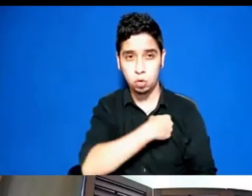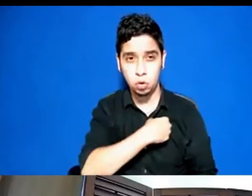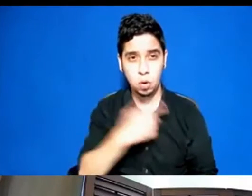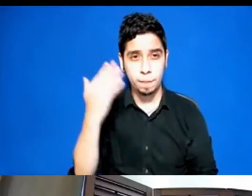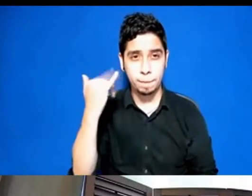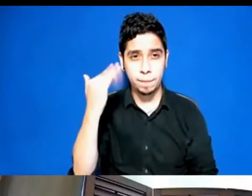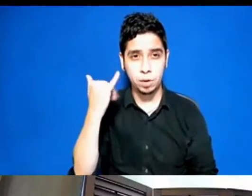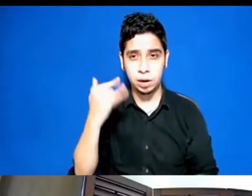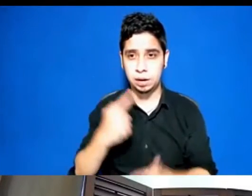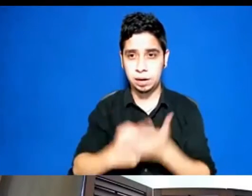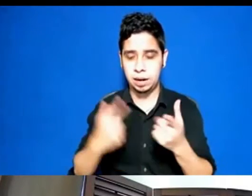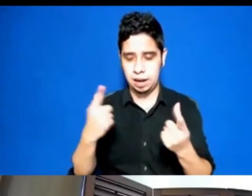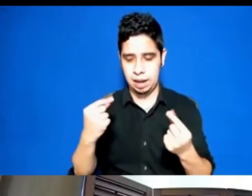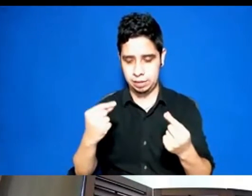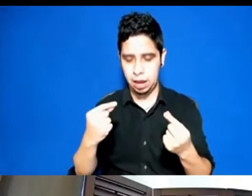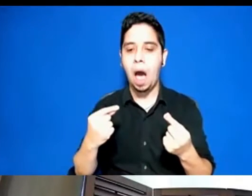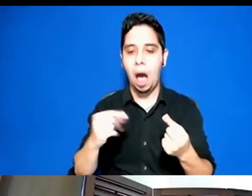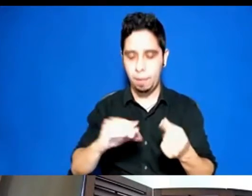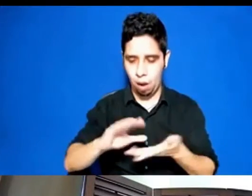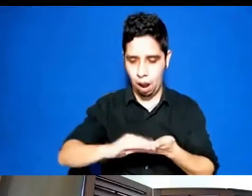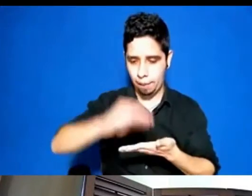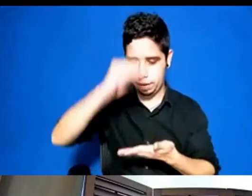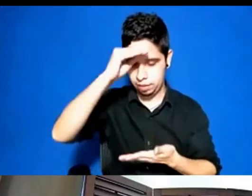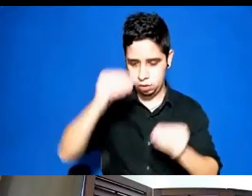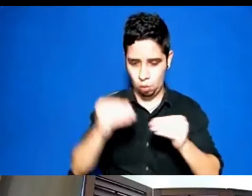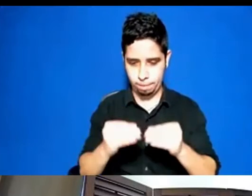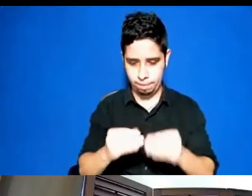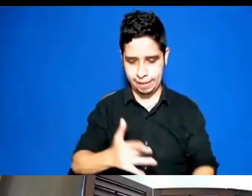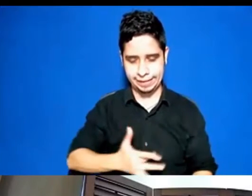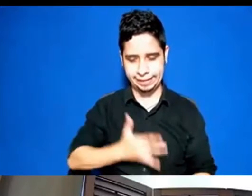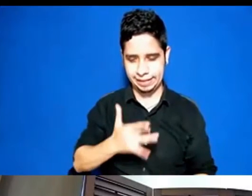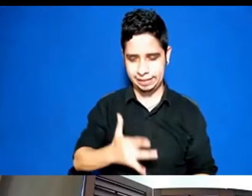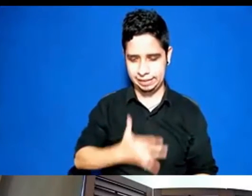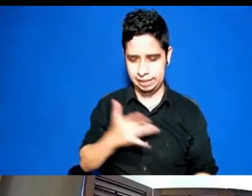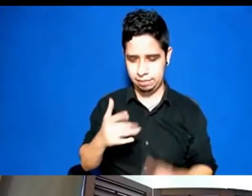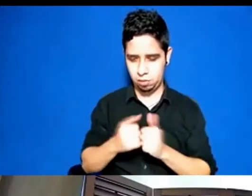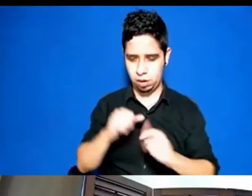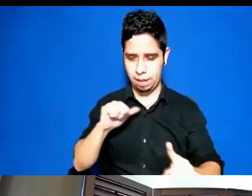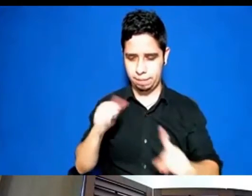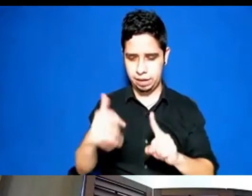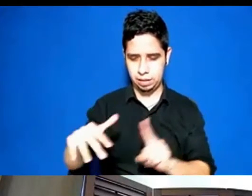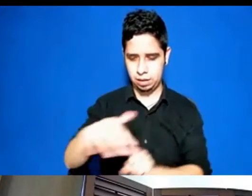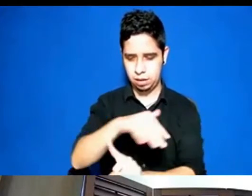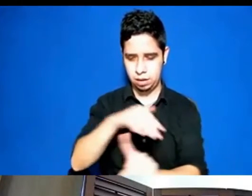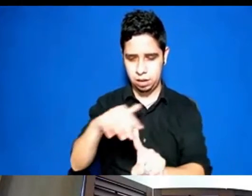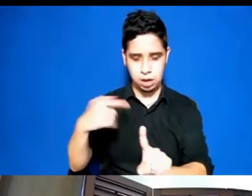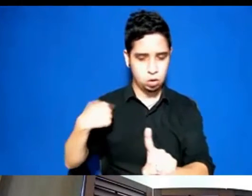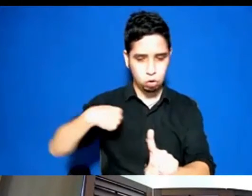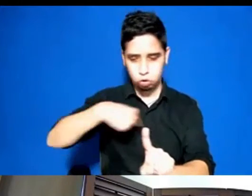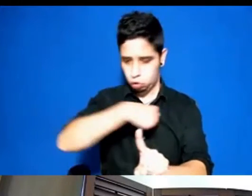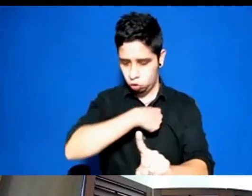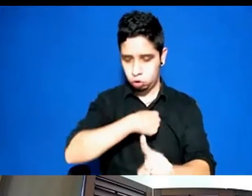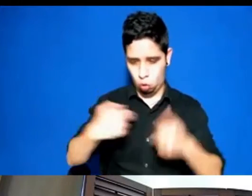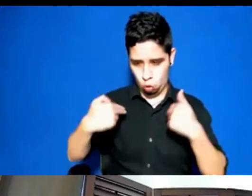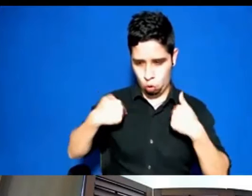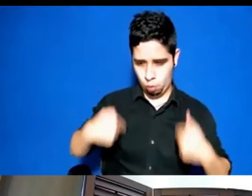ha sensibilizado y concienciado, uh-huh, de que estamos interconectados. Y ya